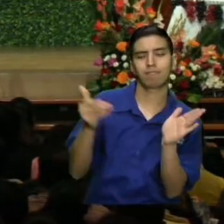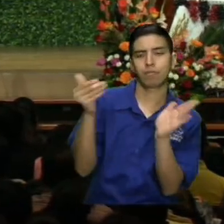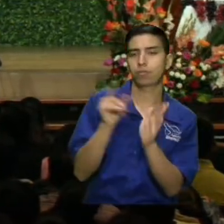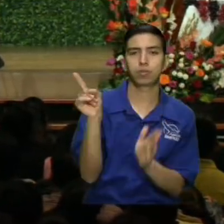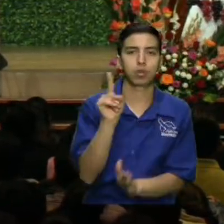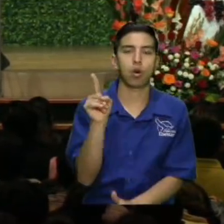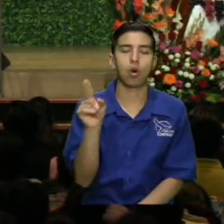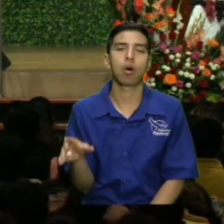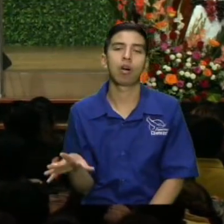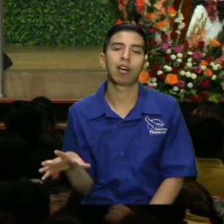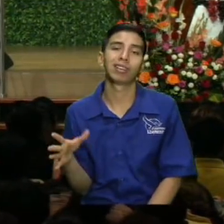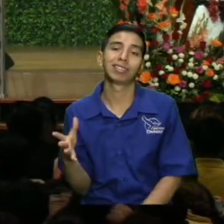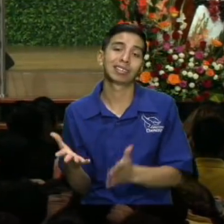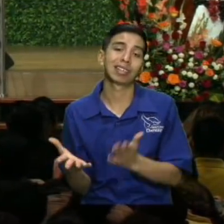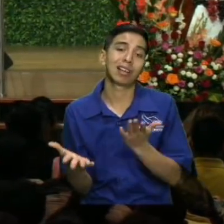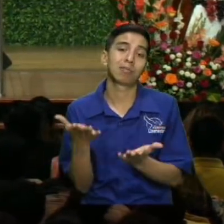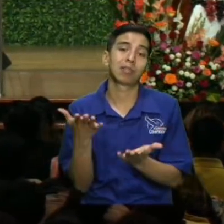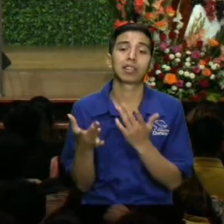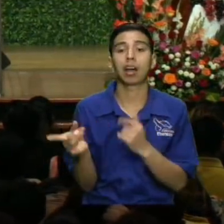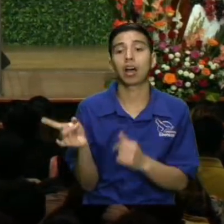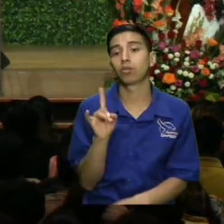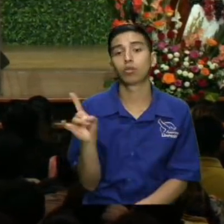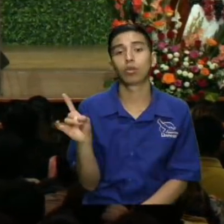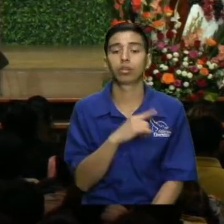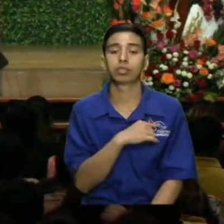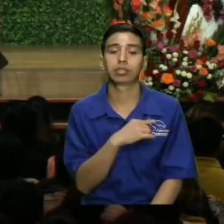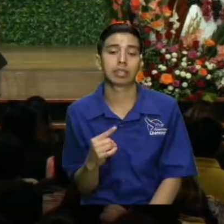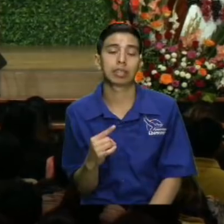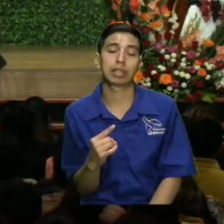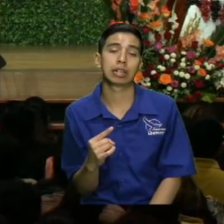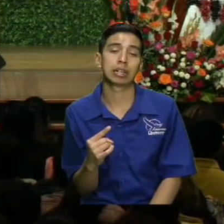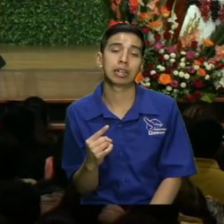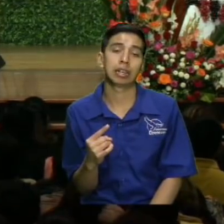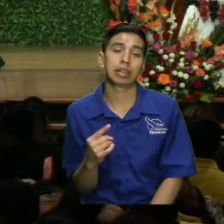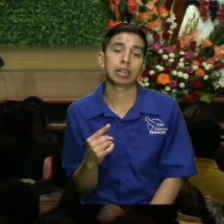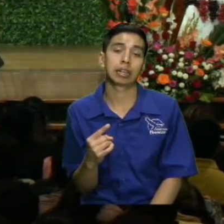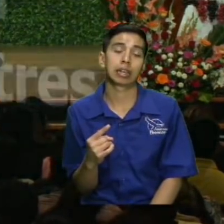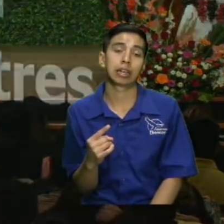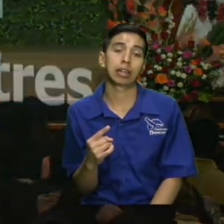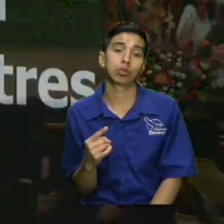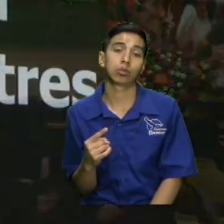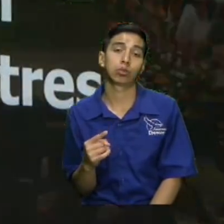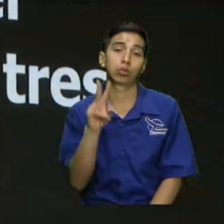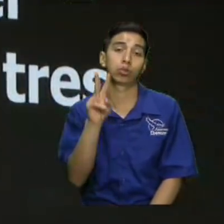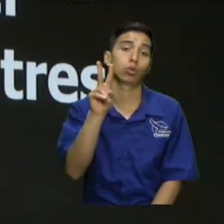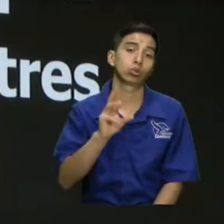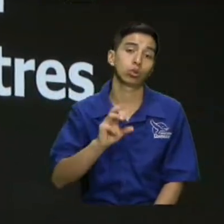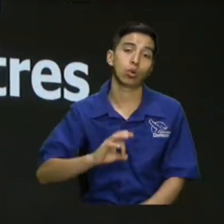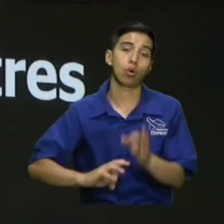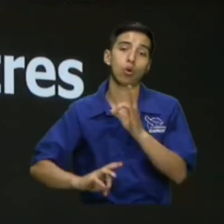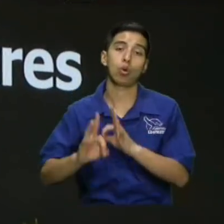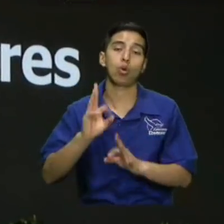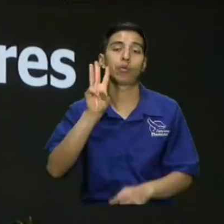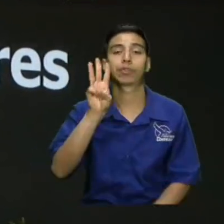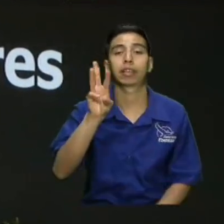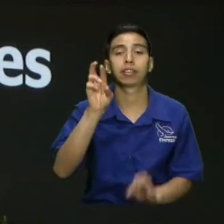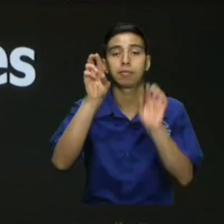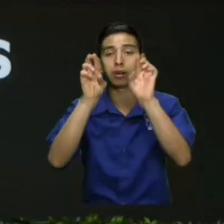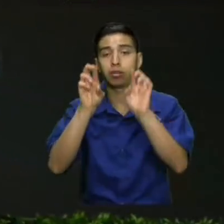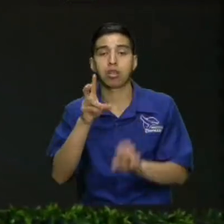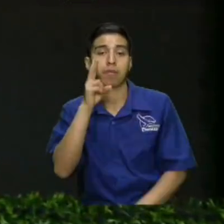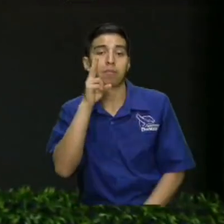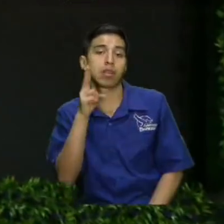a no ser de boca de 2 o más testigos. Entonces, la doble porción